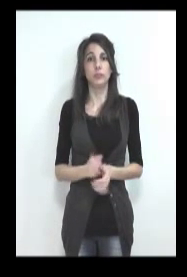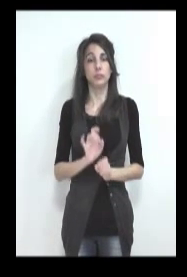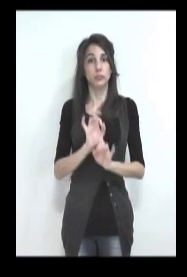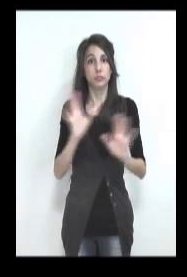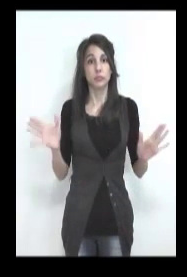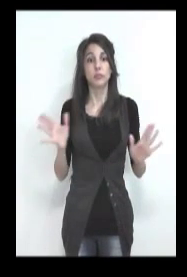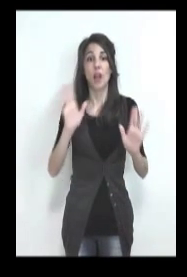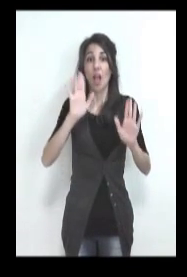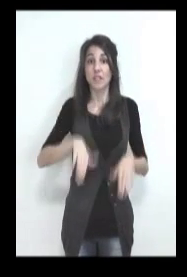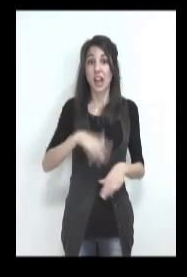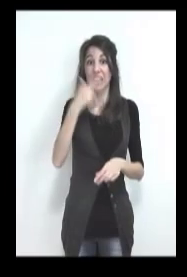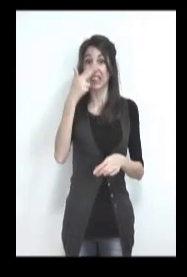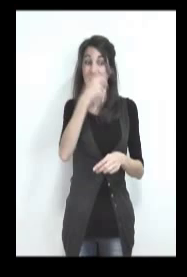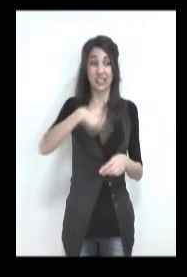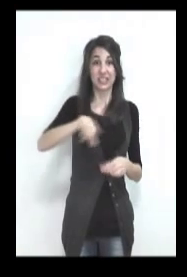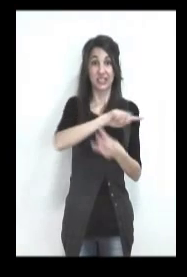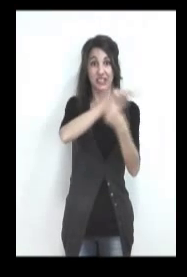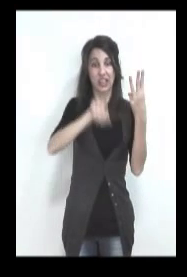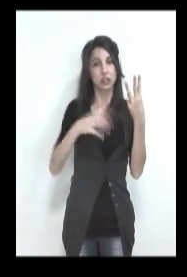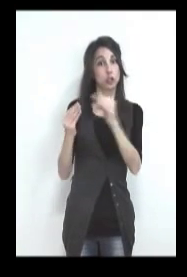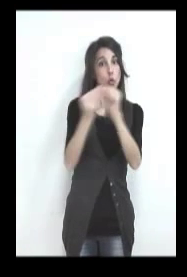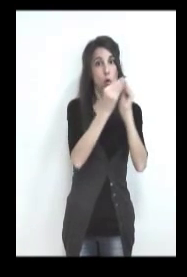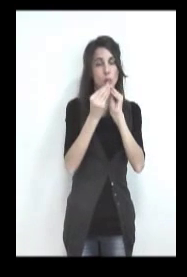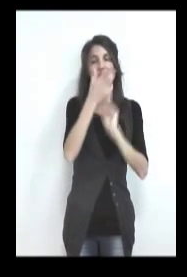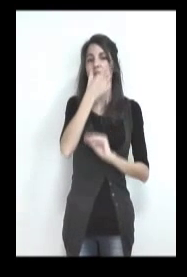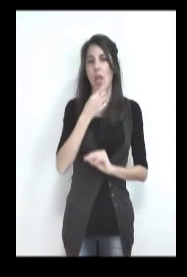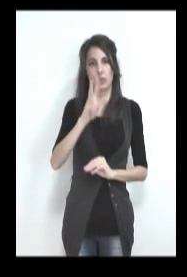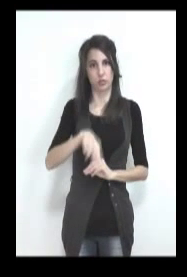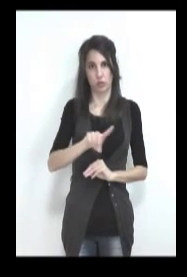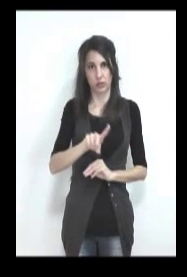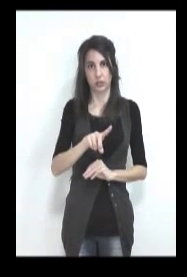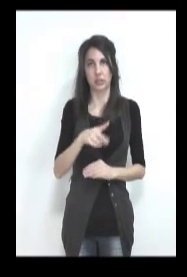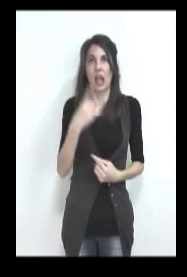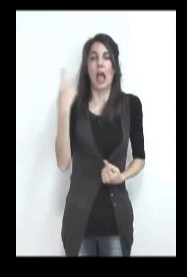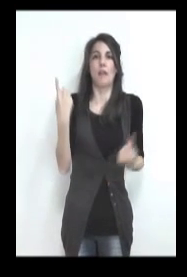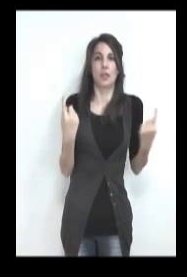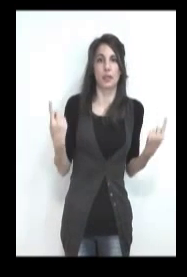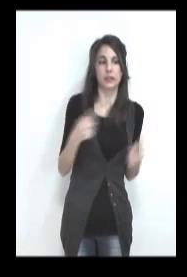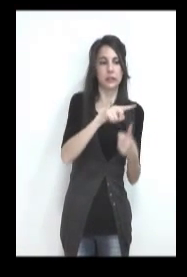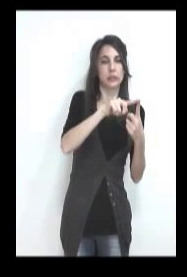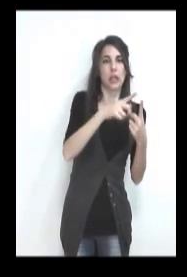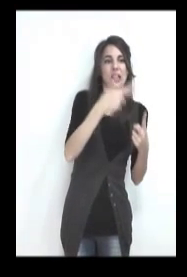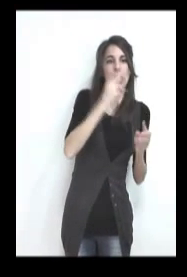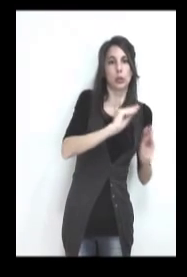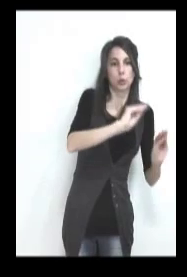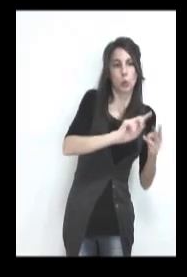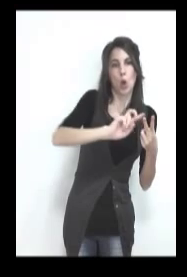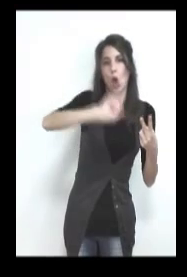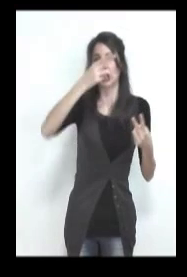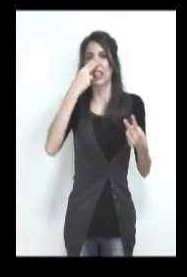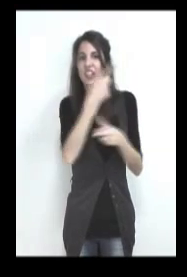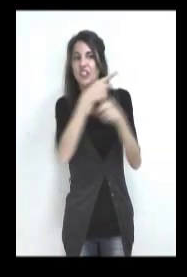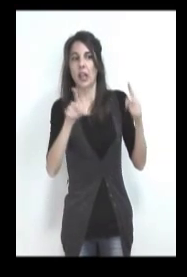en común todos estos intereses a veces no es fácil. A veces no molestan los intereses de uno a otros, pero en otras ocasiones